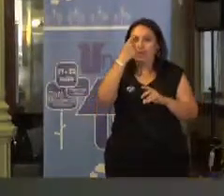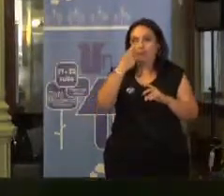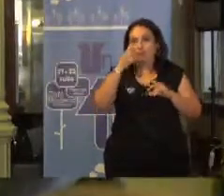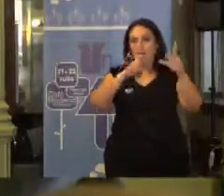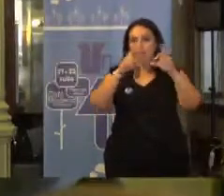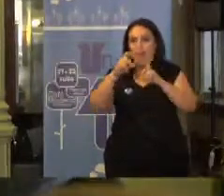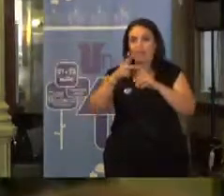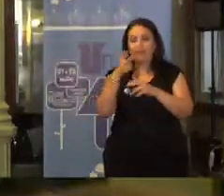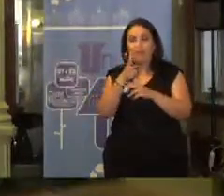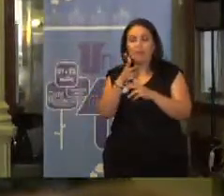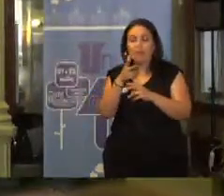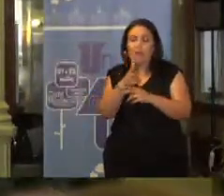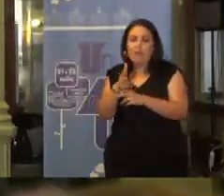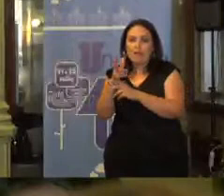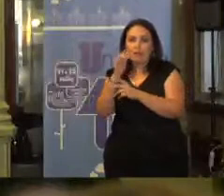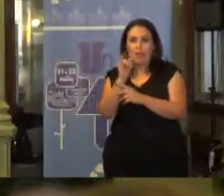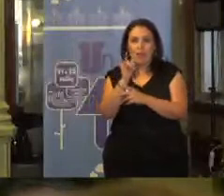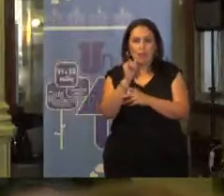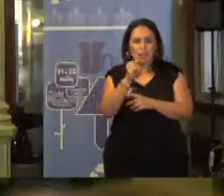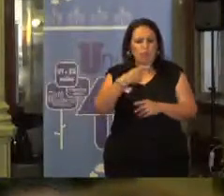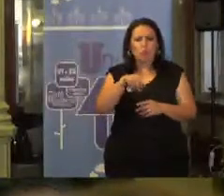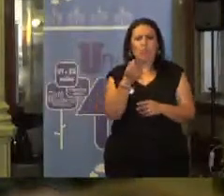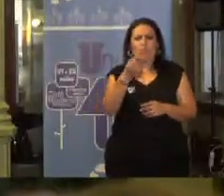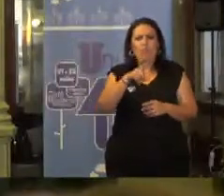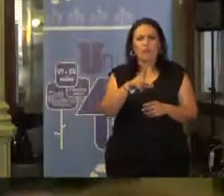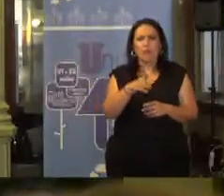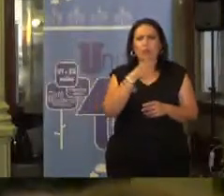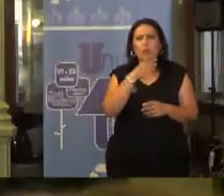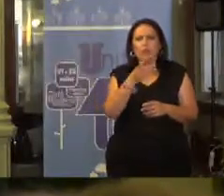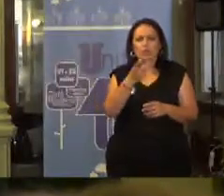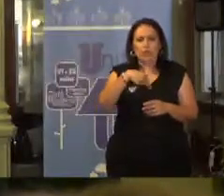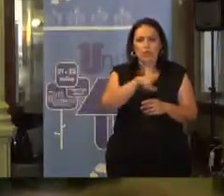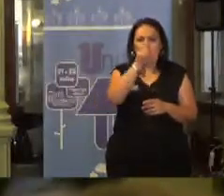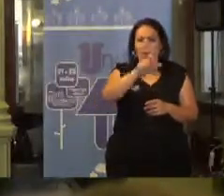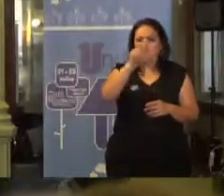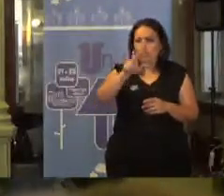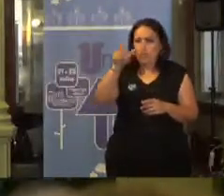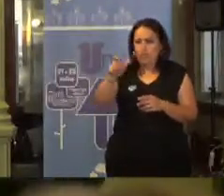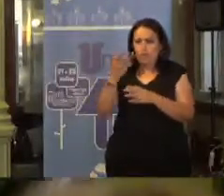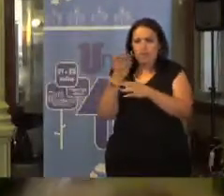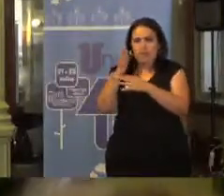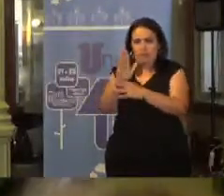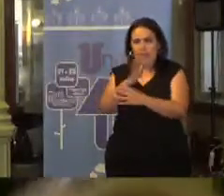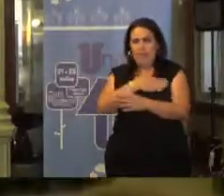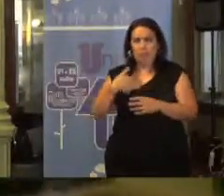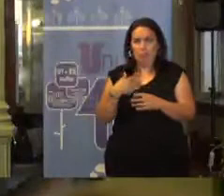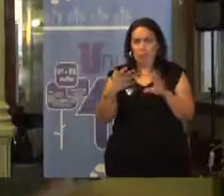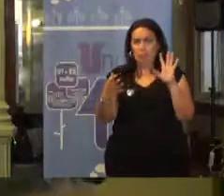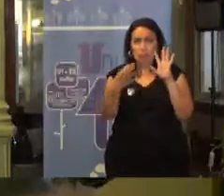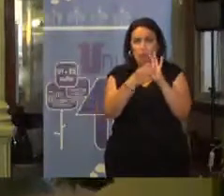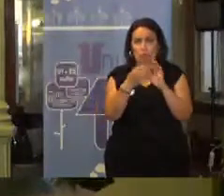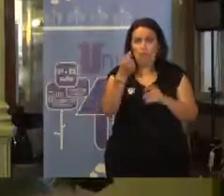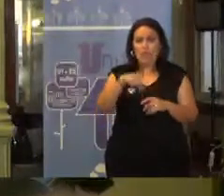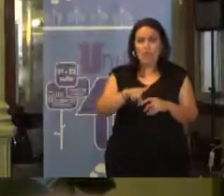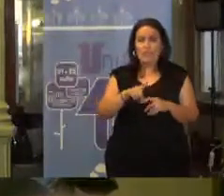non precisamos iso, nin para conectarnos coas persoas que queremos representar, nin coas outras forzas coas